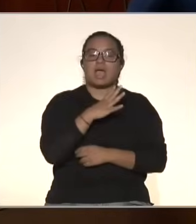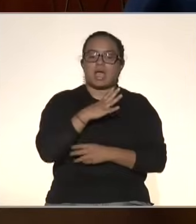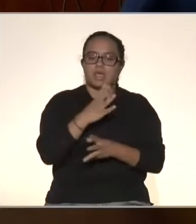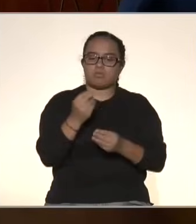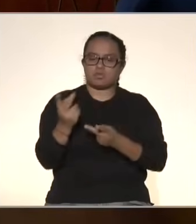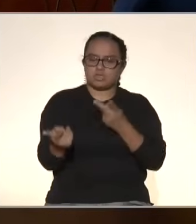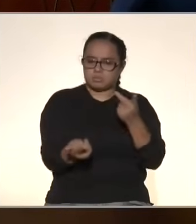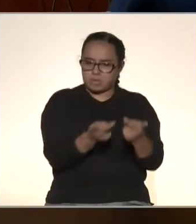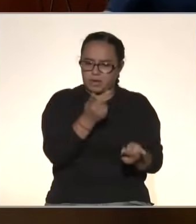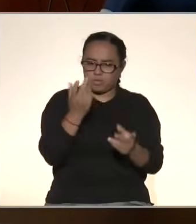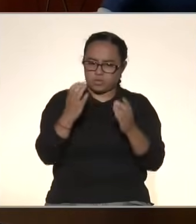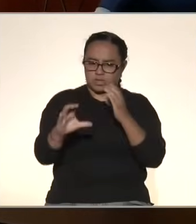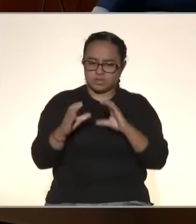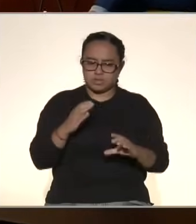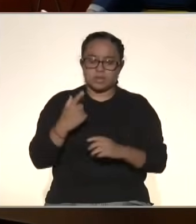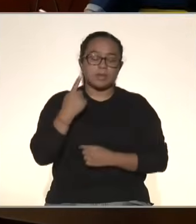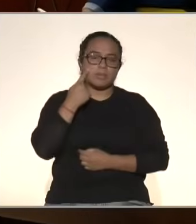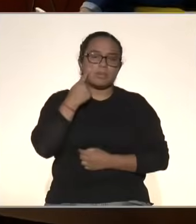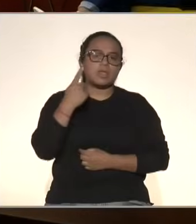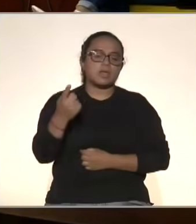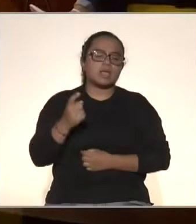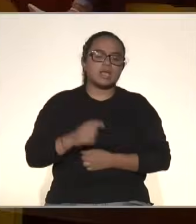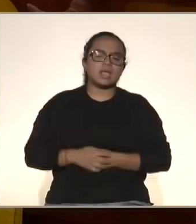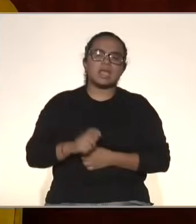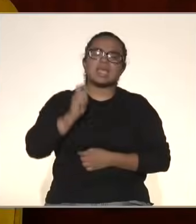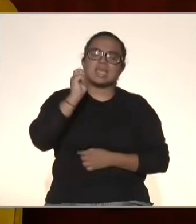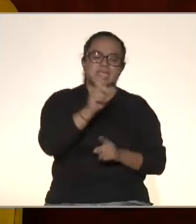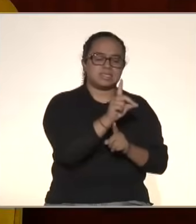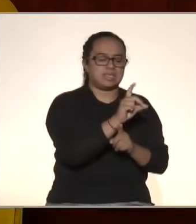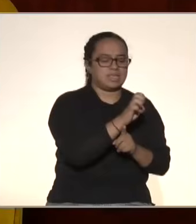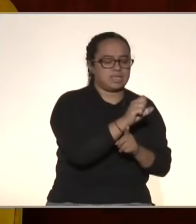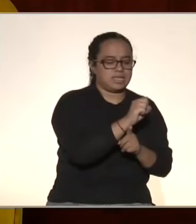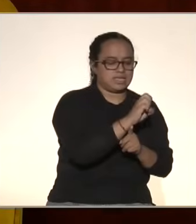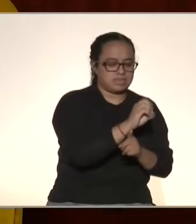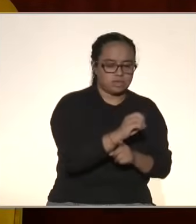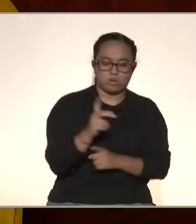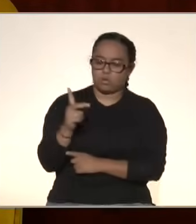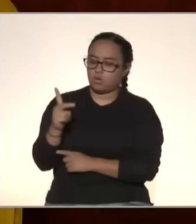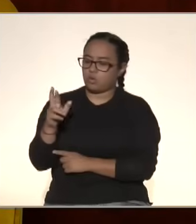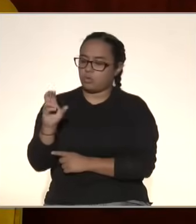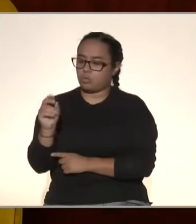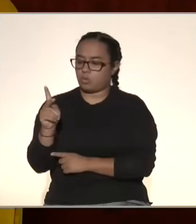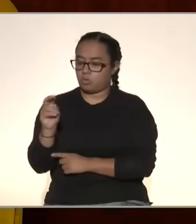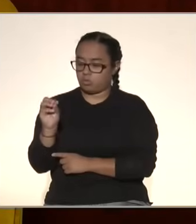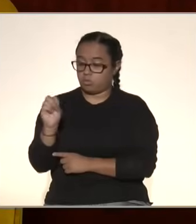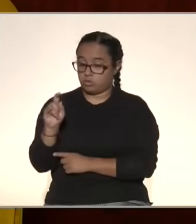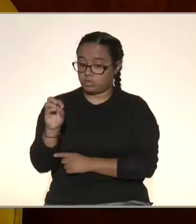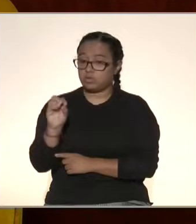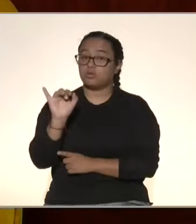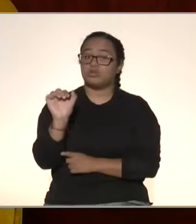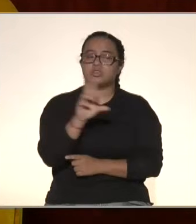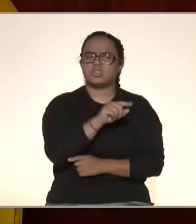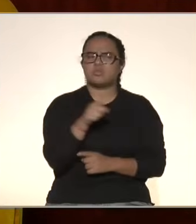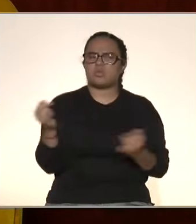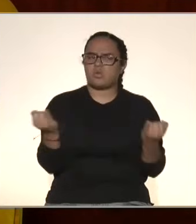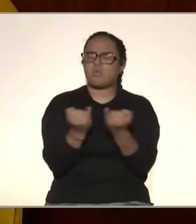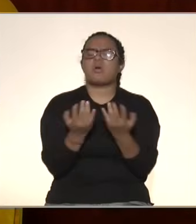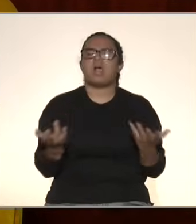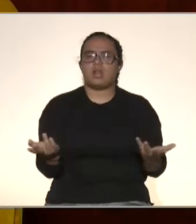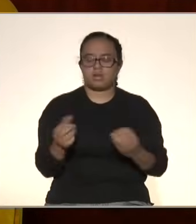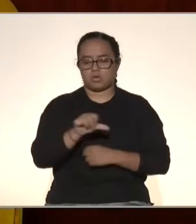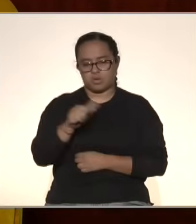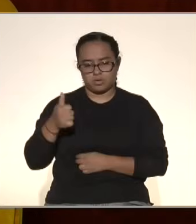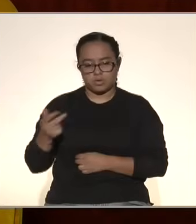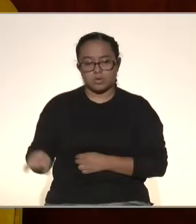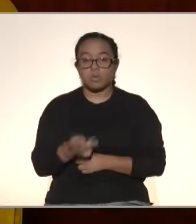varios comentarios al respecto. Una de ellas era qué es un deseo y qué es un propósito, si eran lo mismo. Ya más o menos Gabriela nos lo respondió. También nos